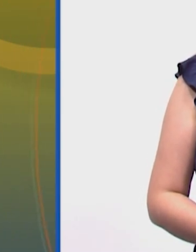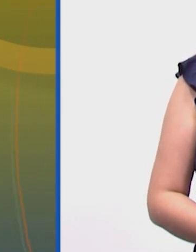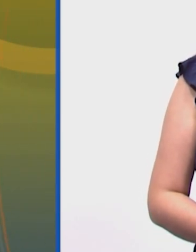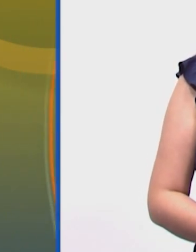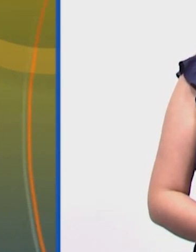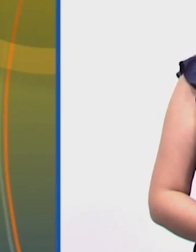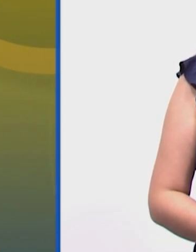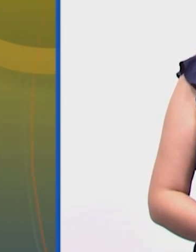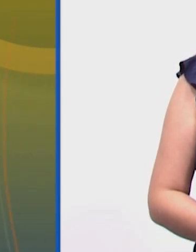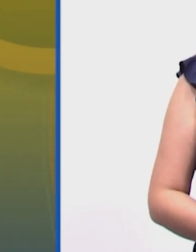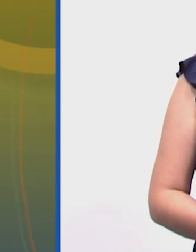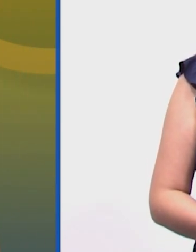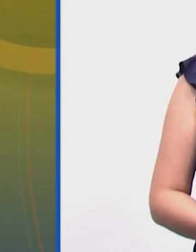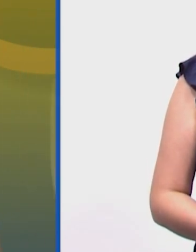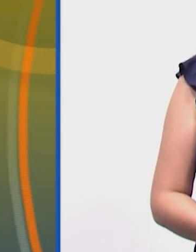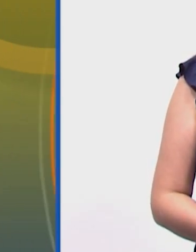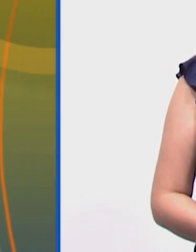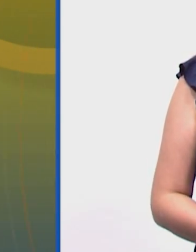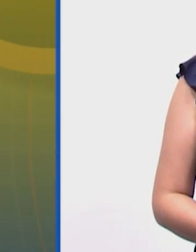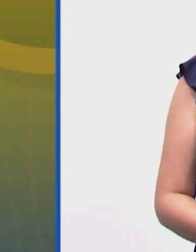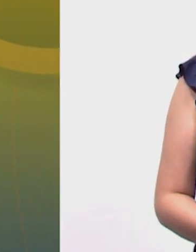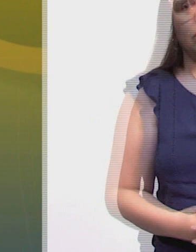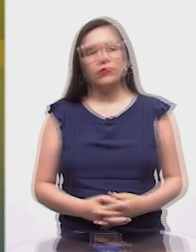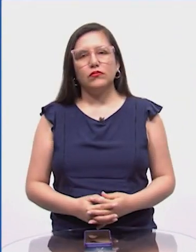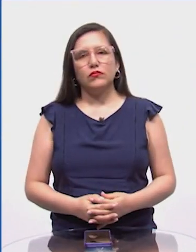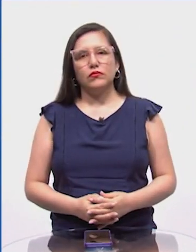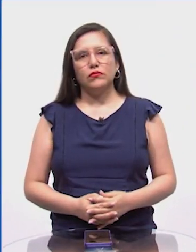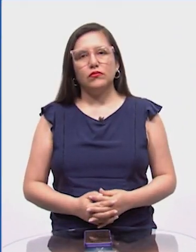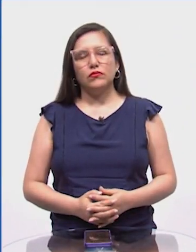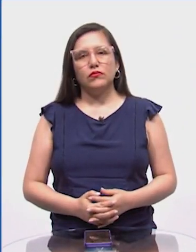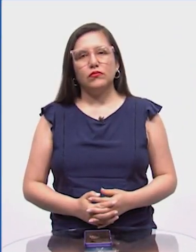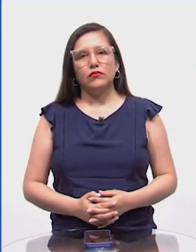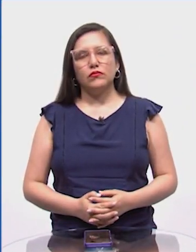2,7%. El tercer trimestre cayó